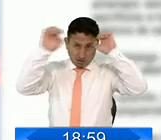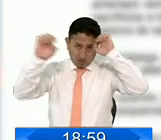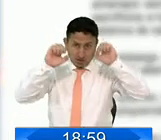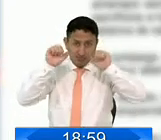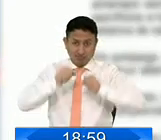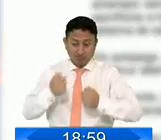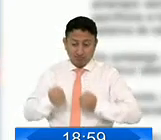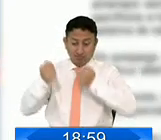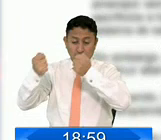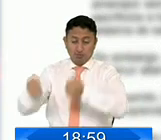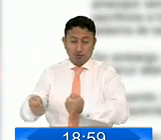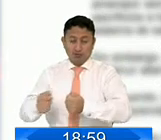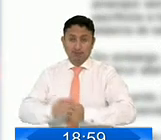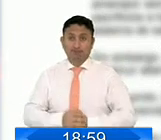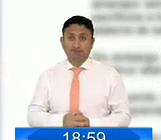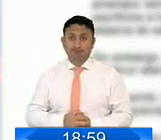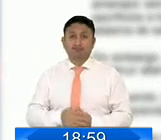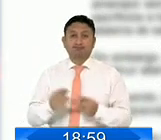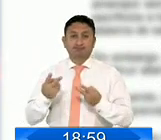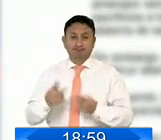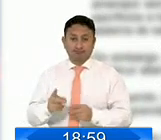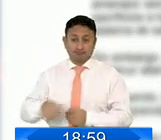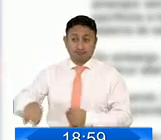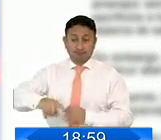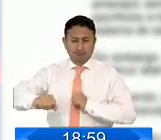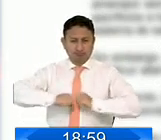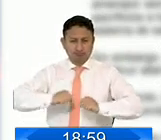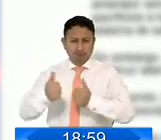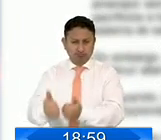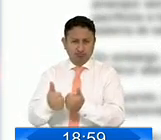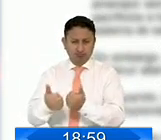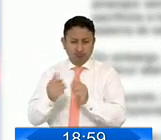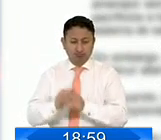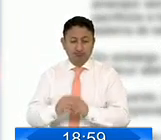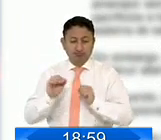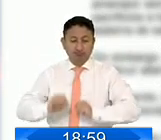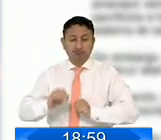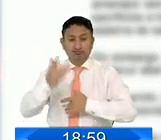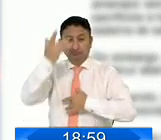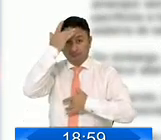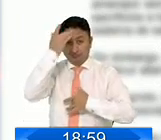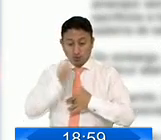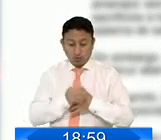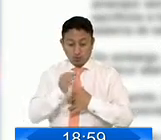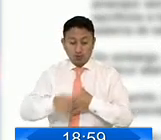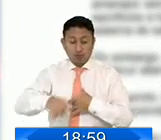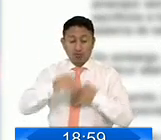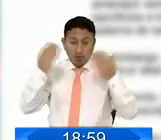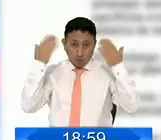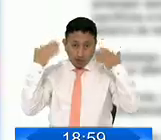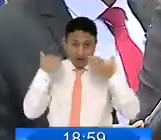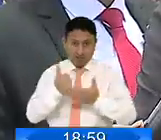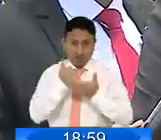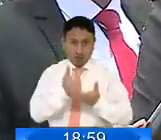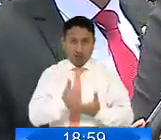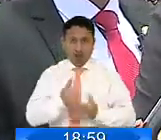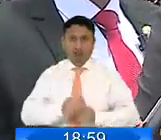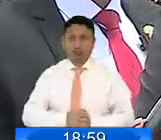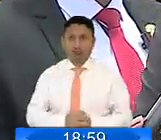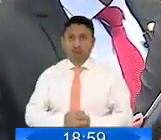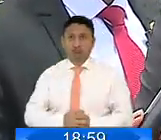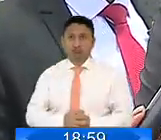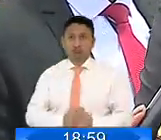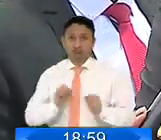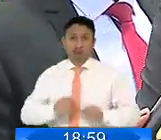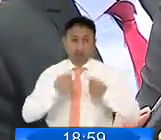así como su invalorable labor en el combate a la pandemia en especial en la ciudad de guayaquil ni bien efectuado el anuncio de su